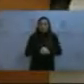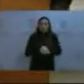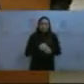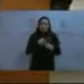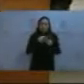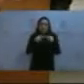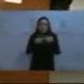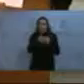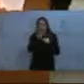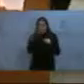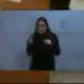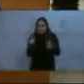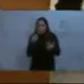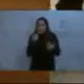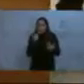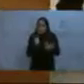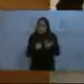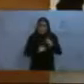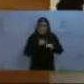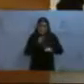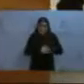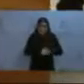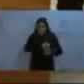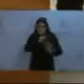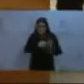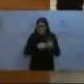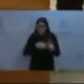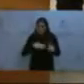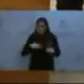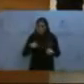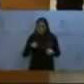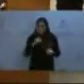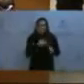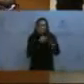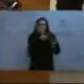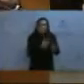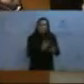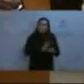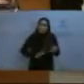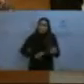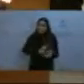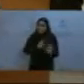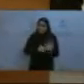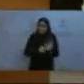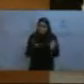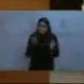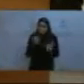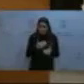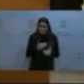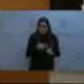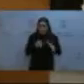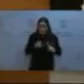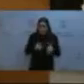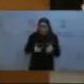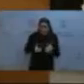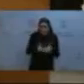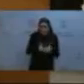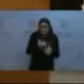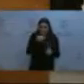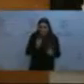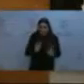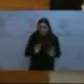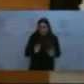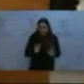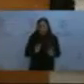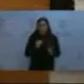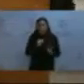asturianos han dicho que no quieren que se cumpla en su integridad porque no dispone usted de una mayoría absoluta, ni siquiera aproximada. ¿Y dónde